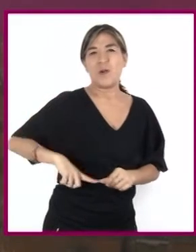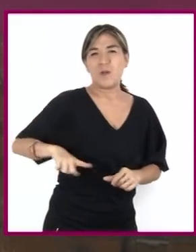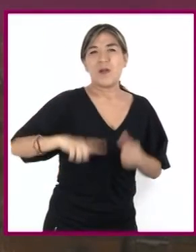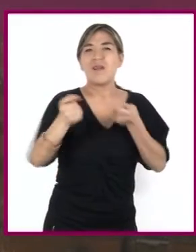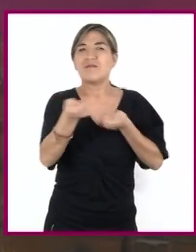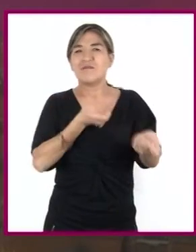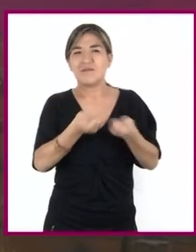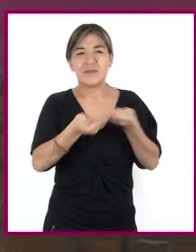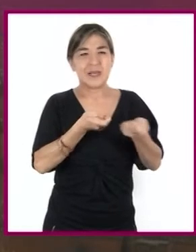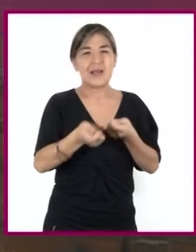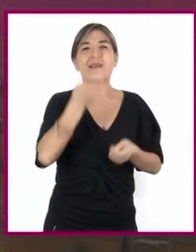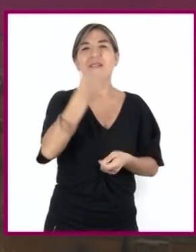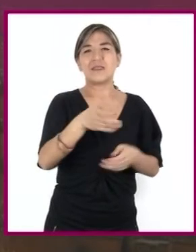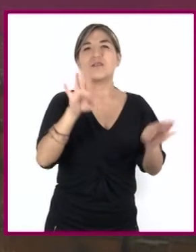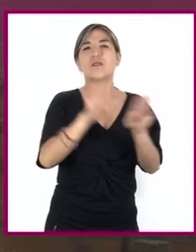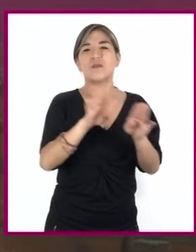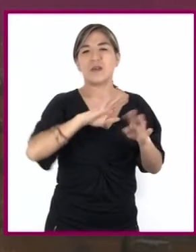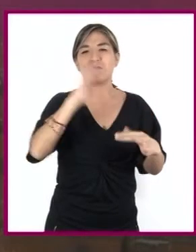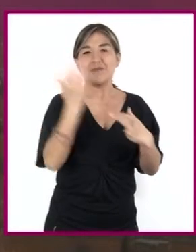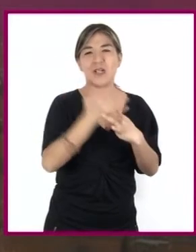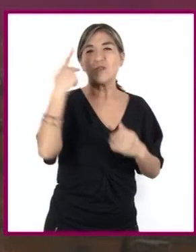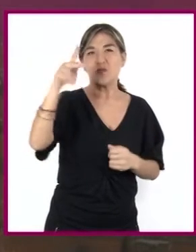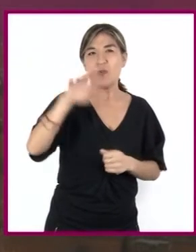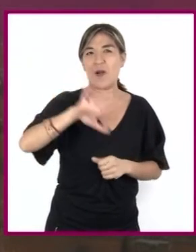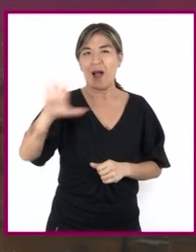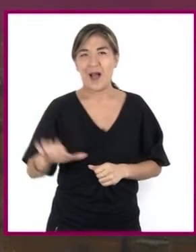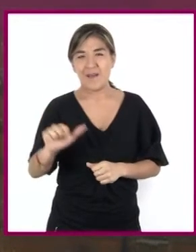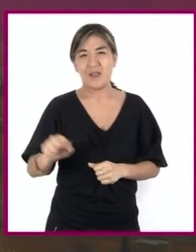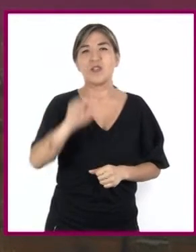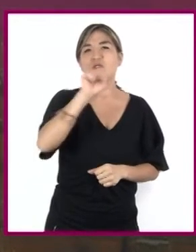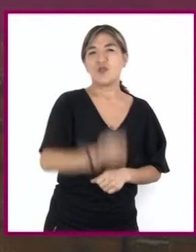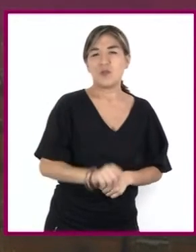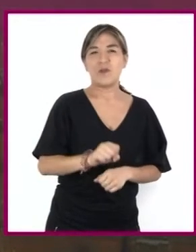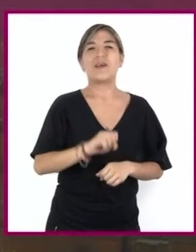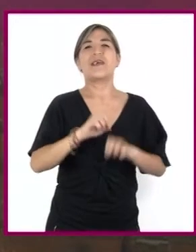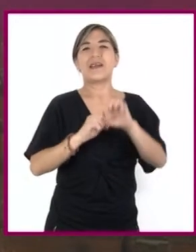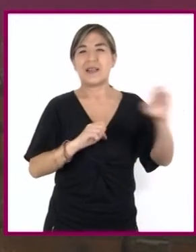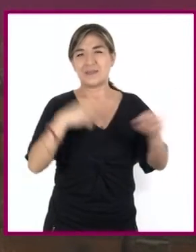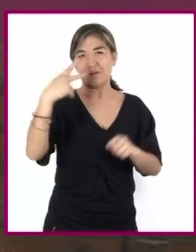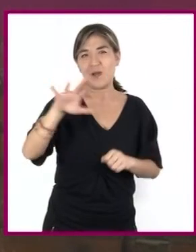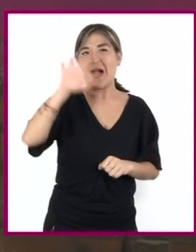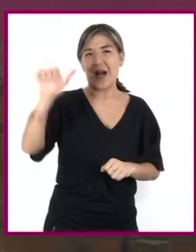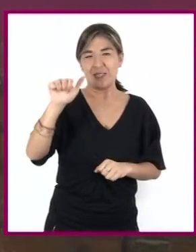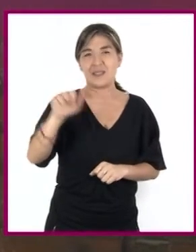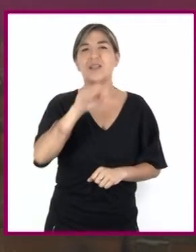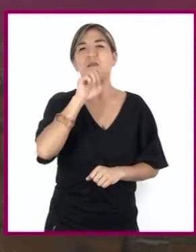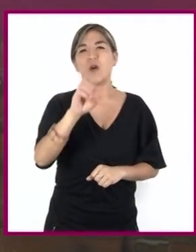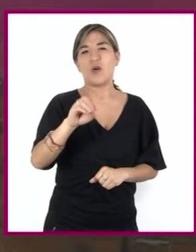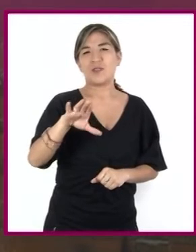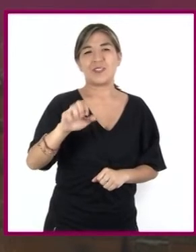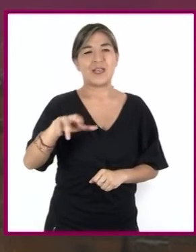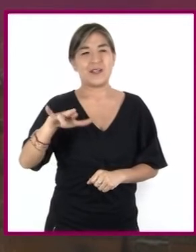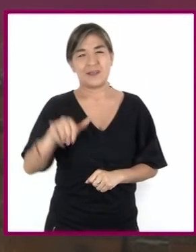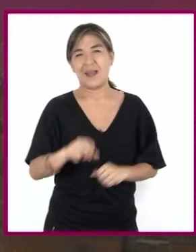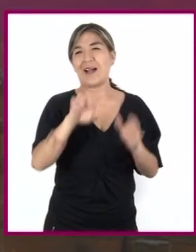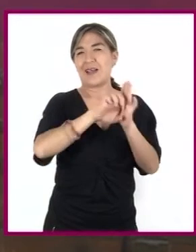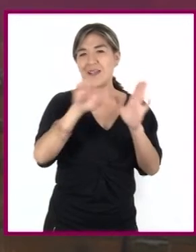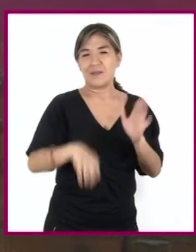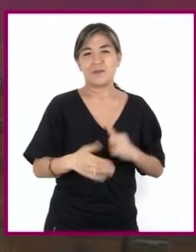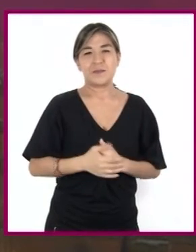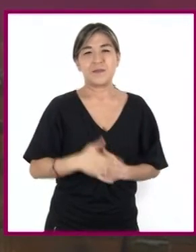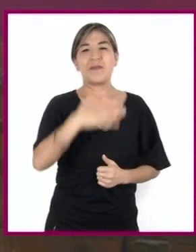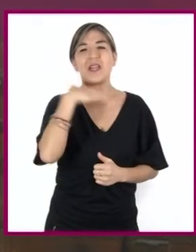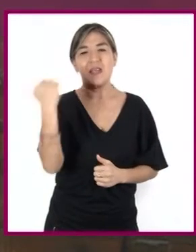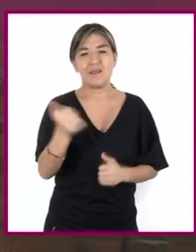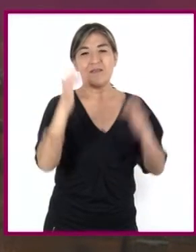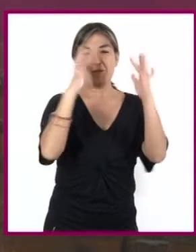sus colonias que se habían repartido en África, el sur y el sudeste de Asia y Oceanía. Por ejemplo,